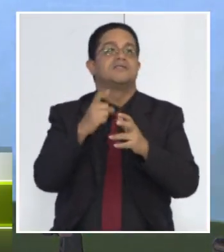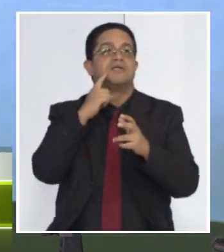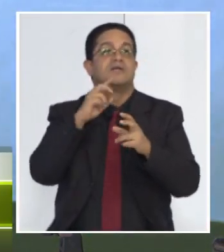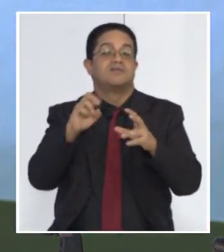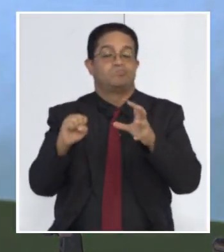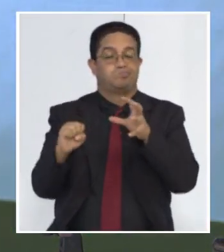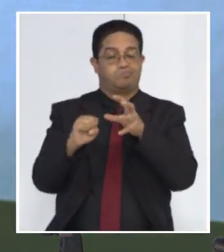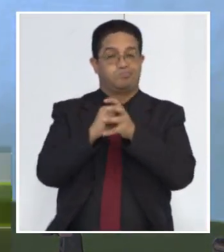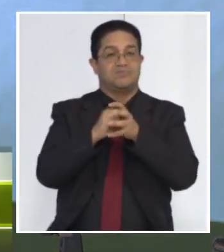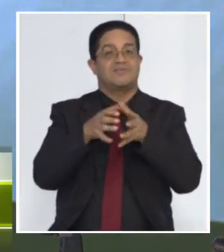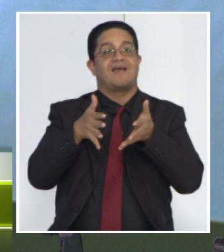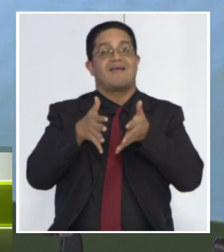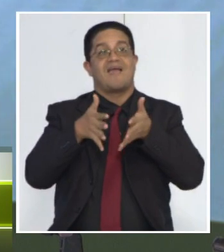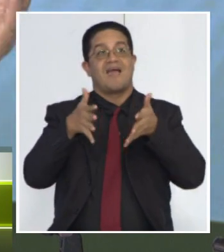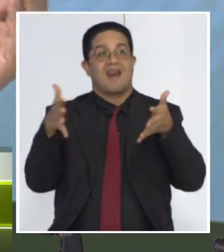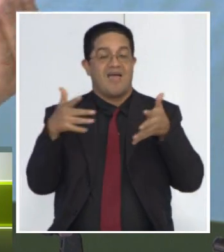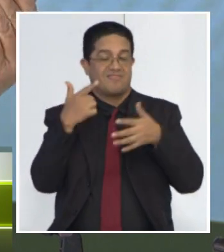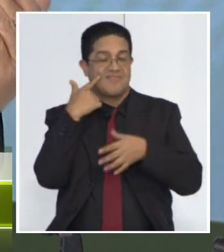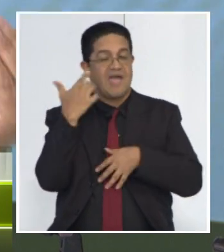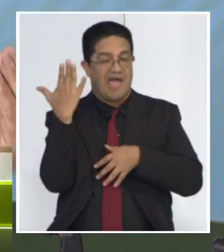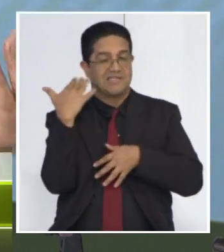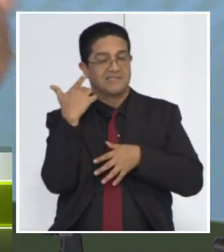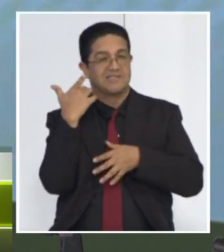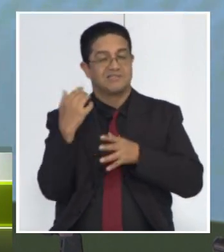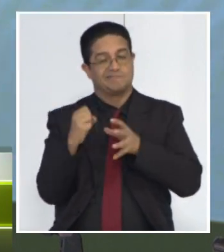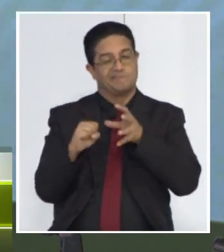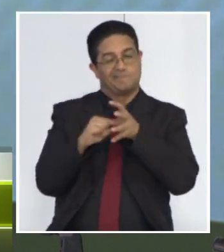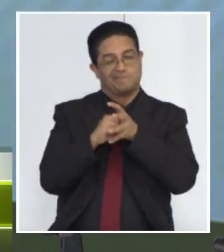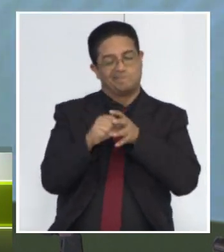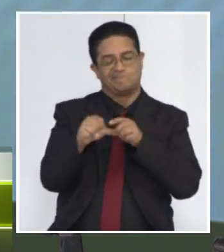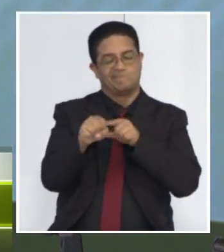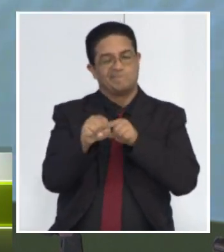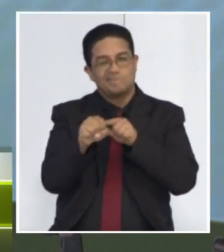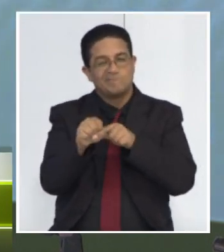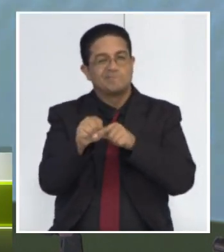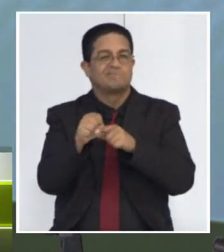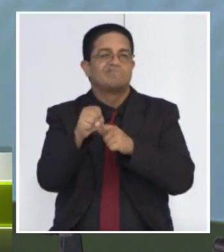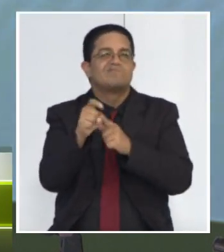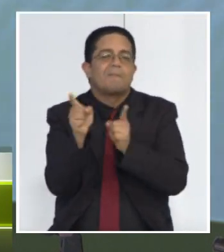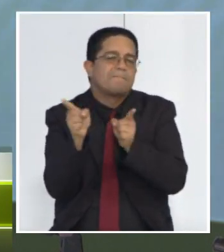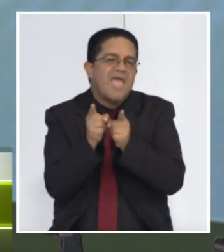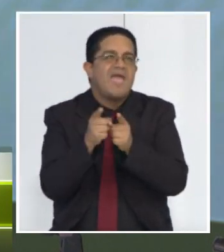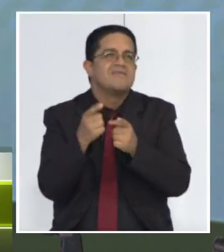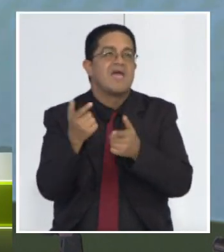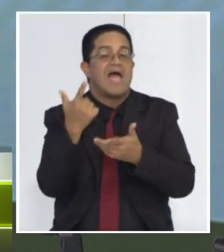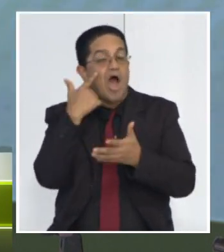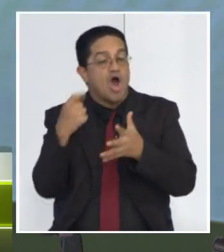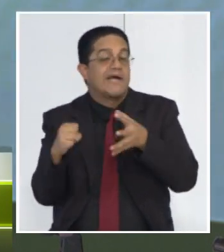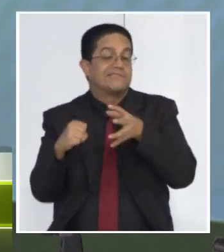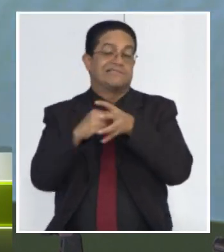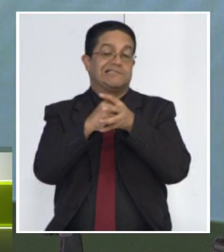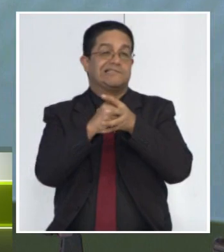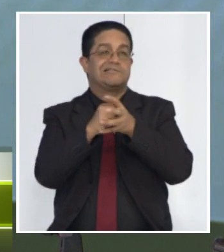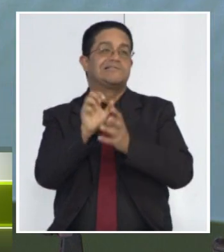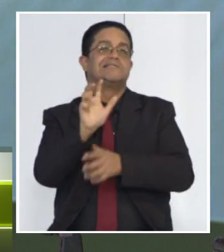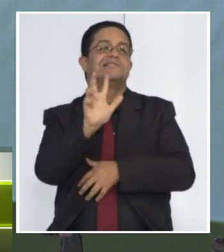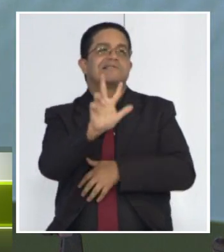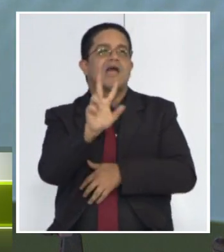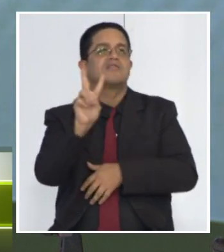cabezas grandes, antes usábamos mucho cabeza 22 y 28, hoy estamos usando cabeza 32, 36 y